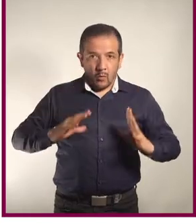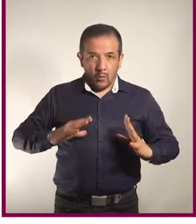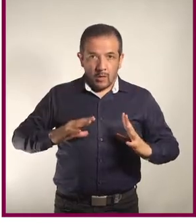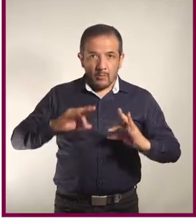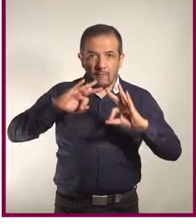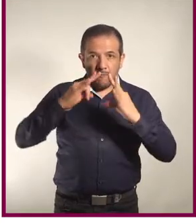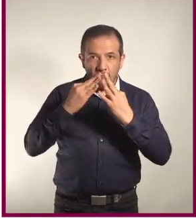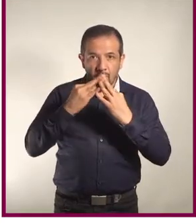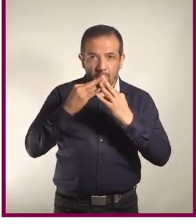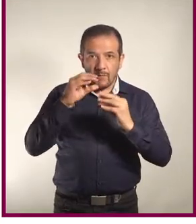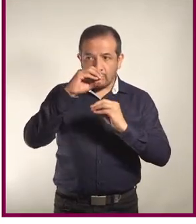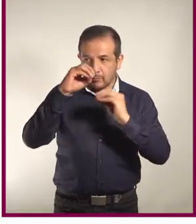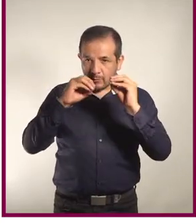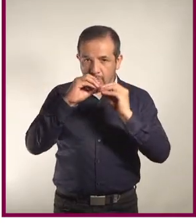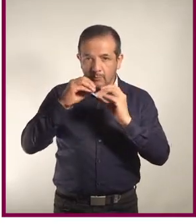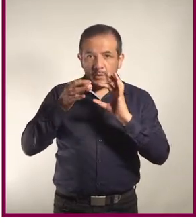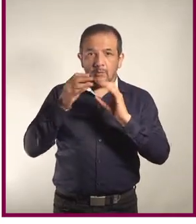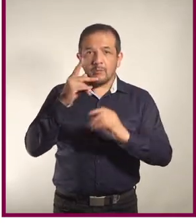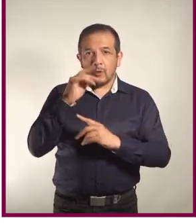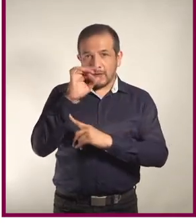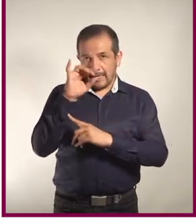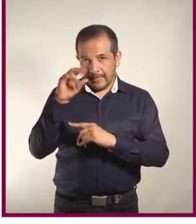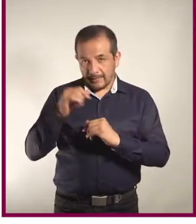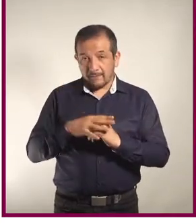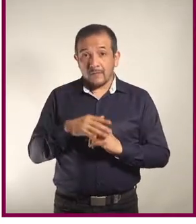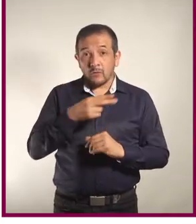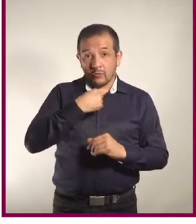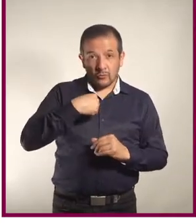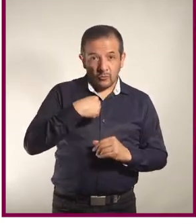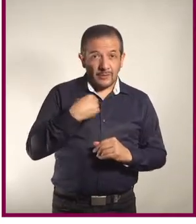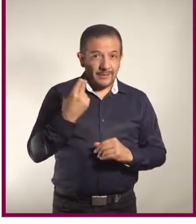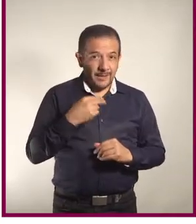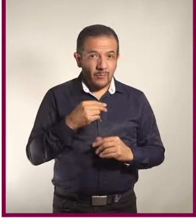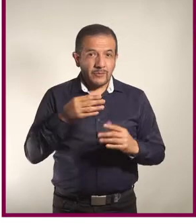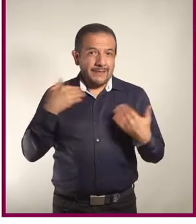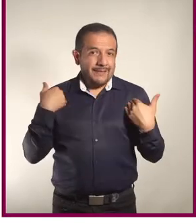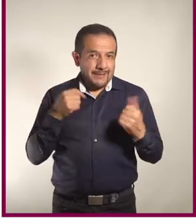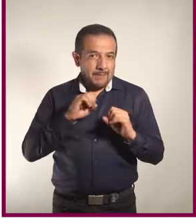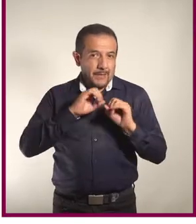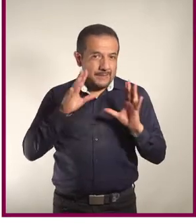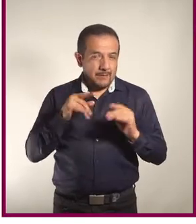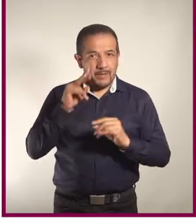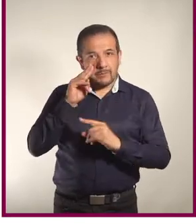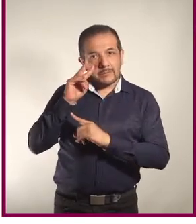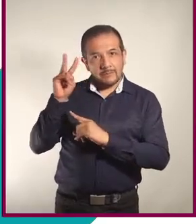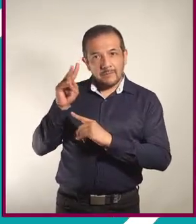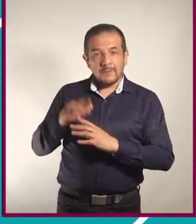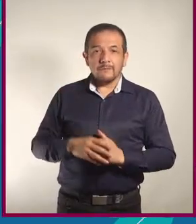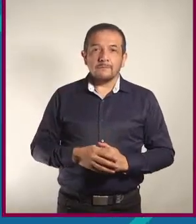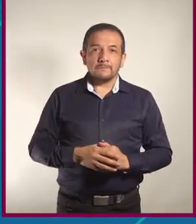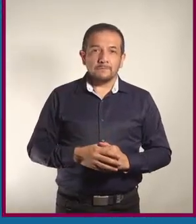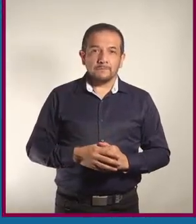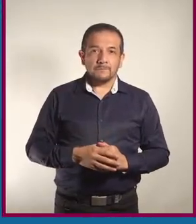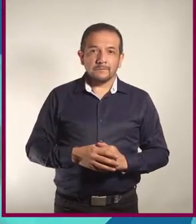nuestras células formen las proteínas que necesitamos. Para comprenderlas mejor, veamos esta cápsula.